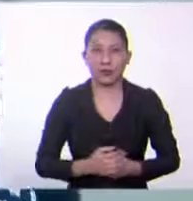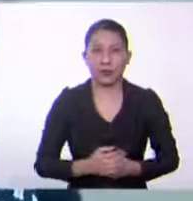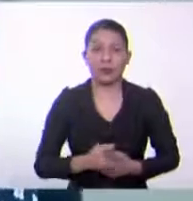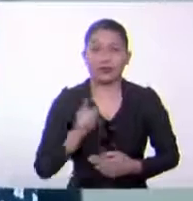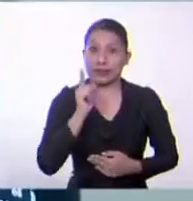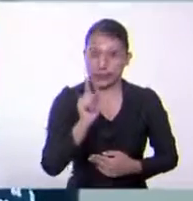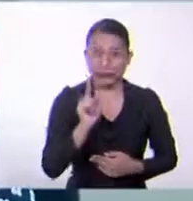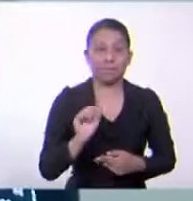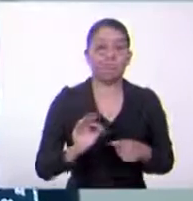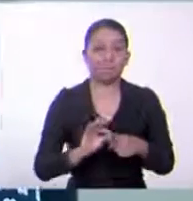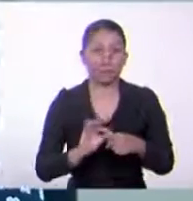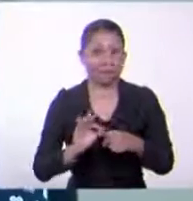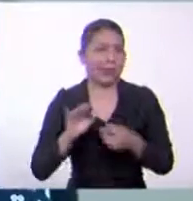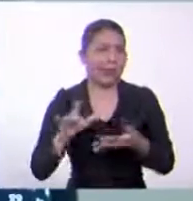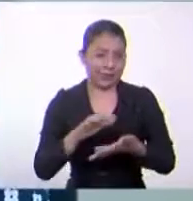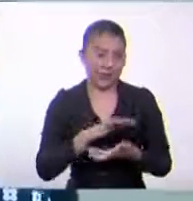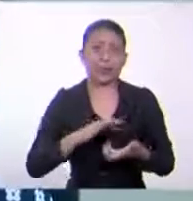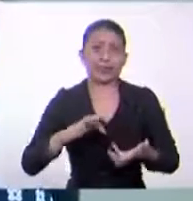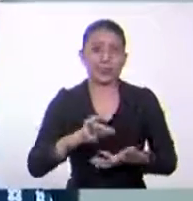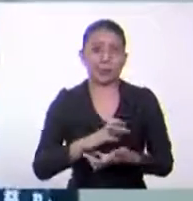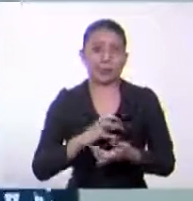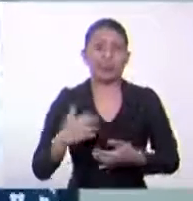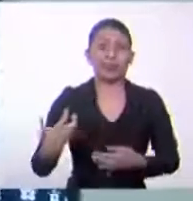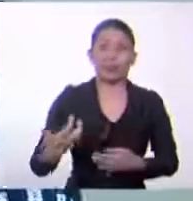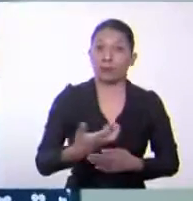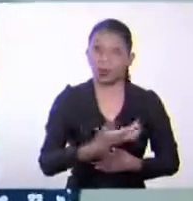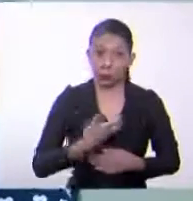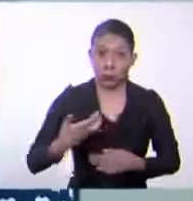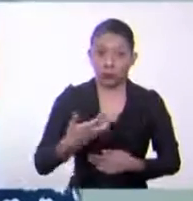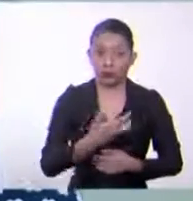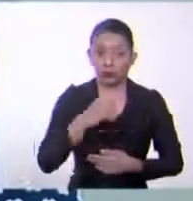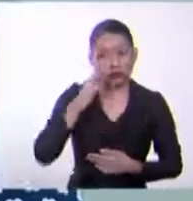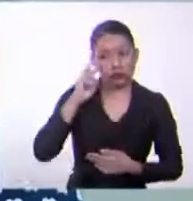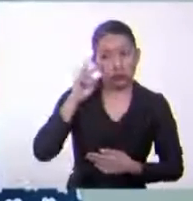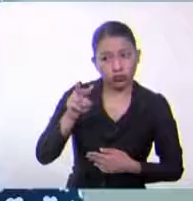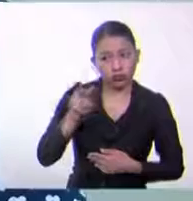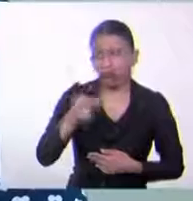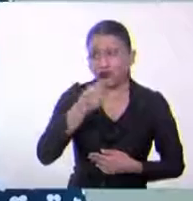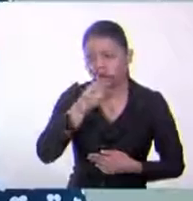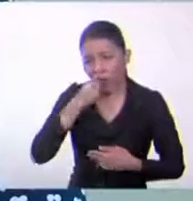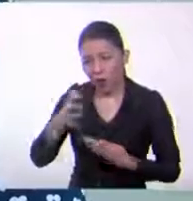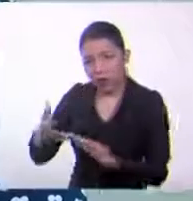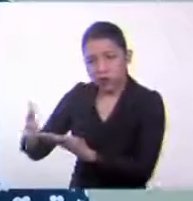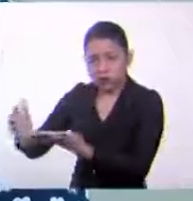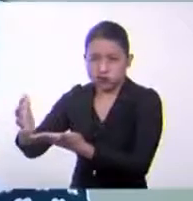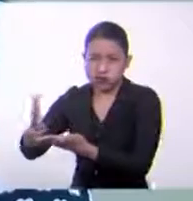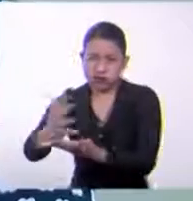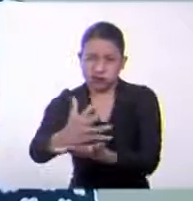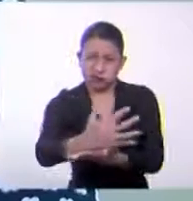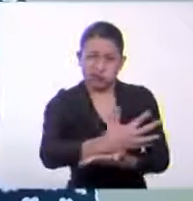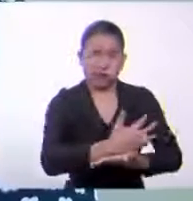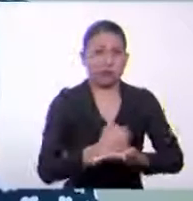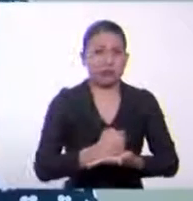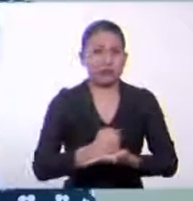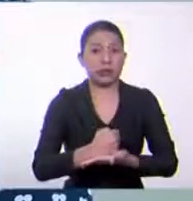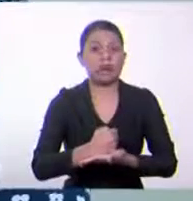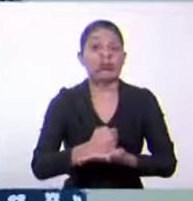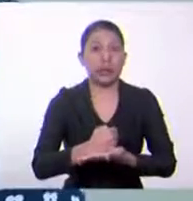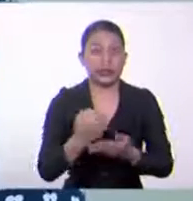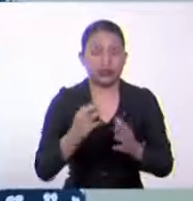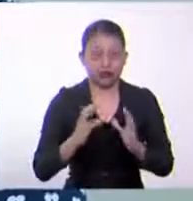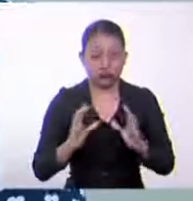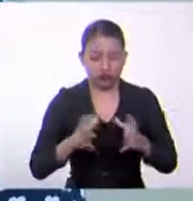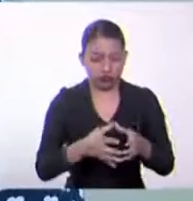como funciona la ciencia. Nosotros obtenemos volúmenes grandes de datos, los cuales necesitamos agrupar